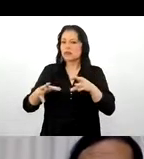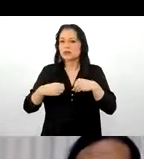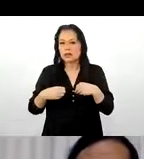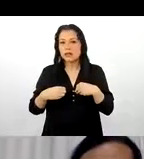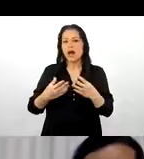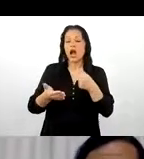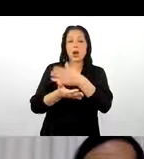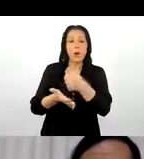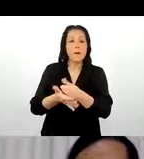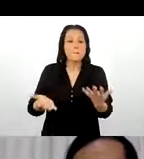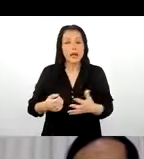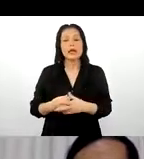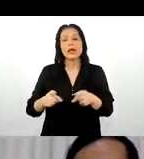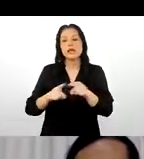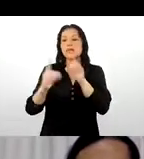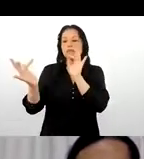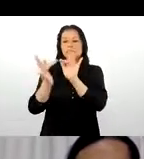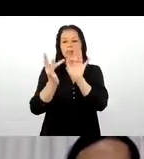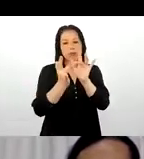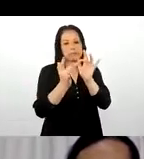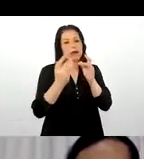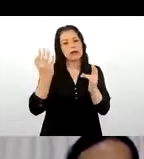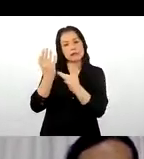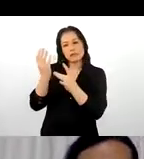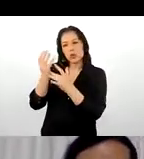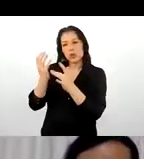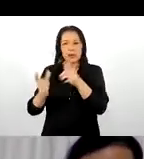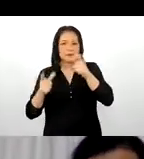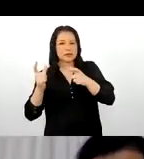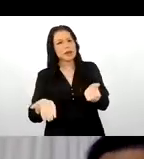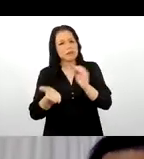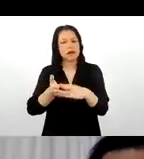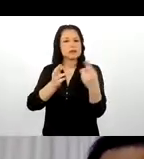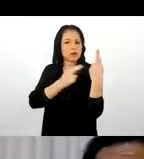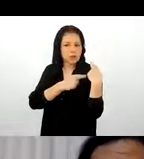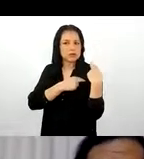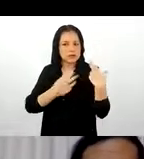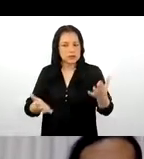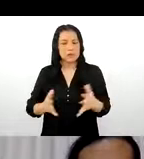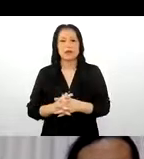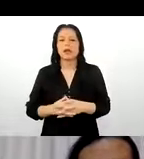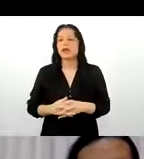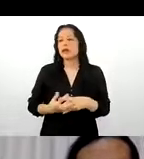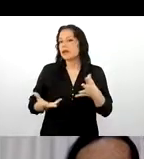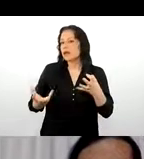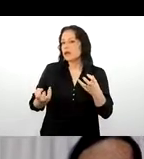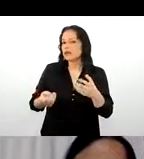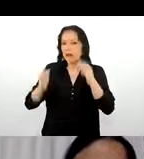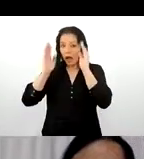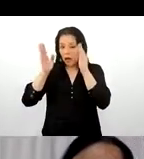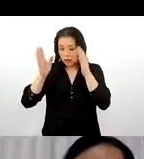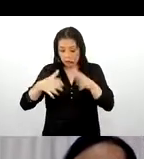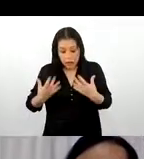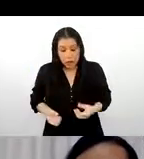comprar, hiperconectado. Entonces estamos hablando de un viajero más responsable, en el cual tenemos que estar atentos para poder